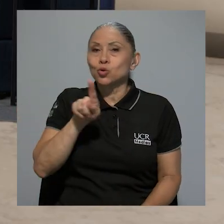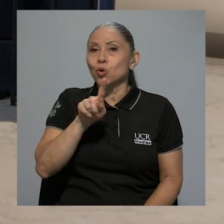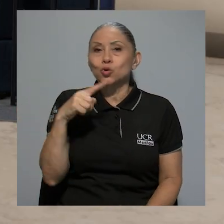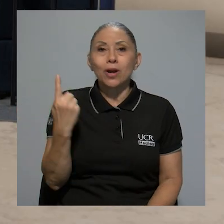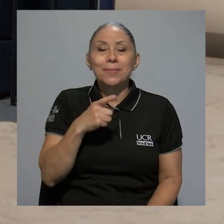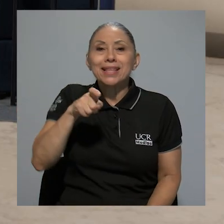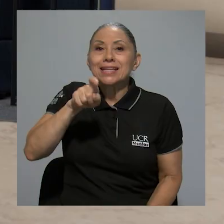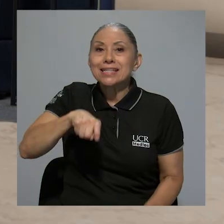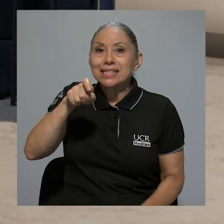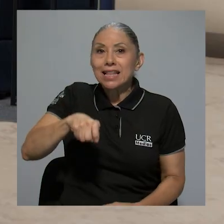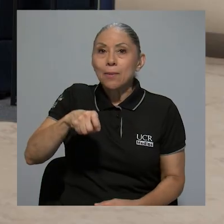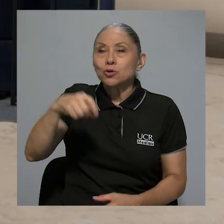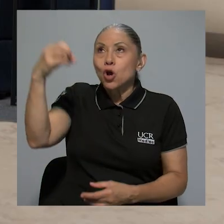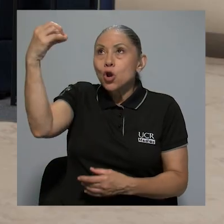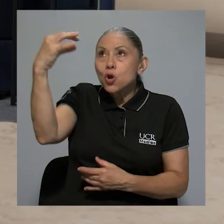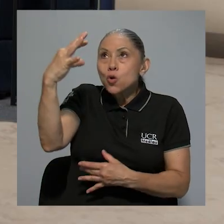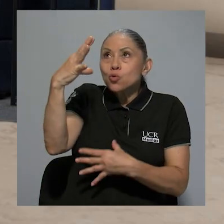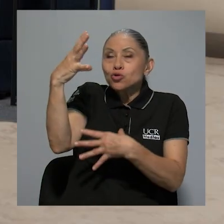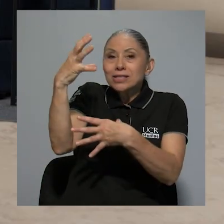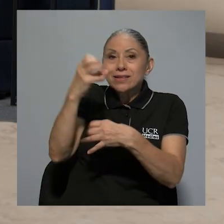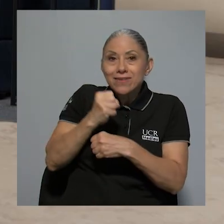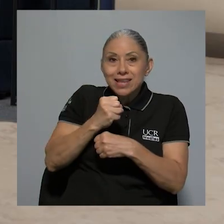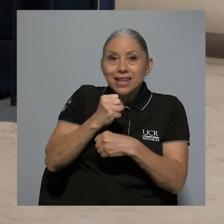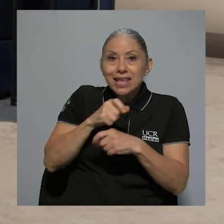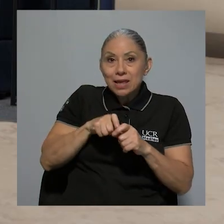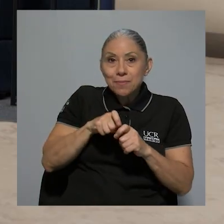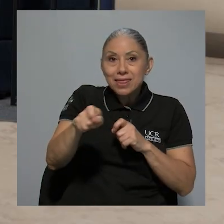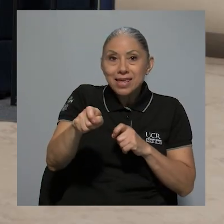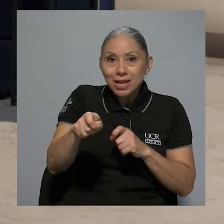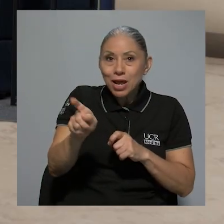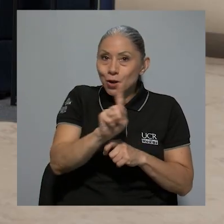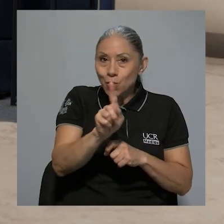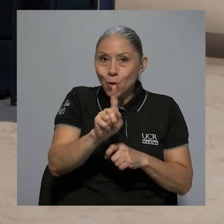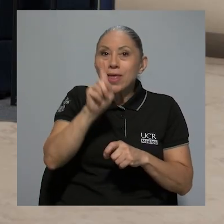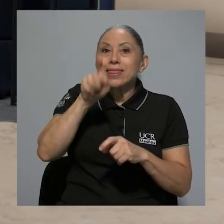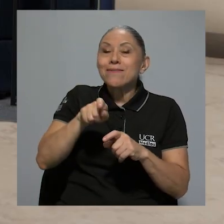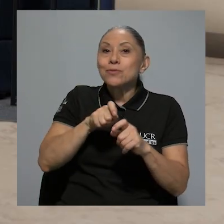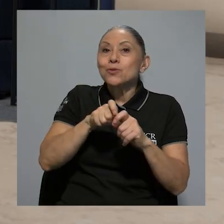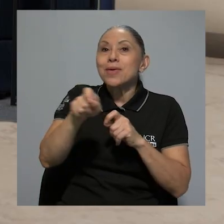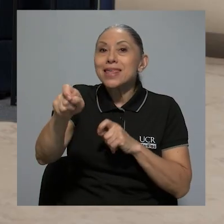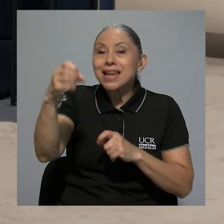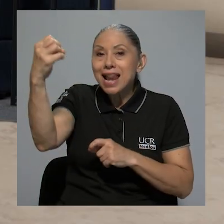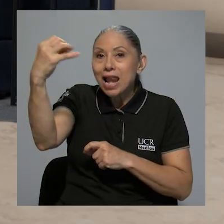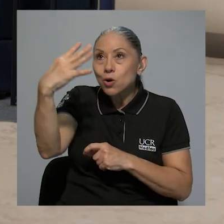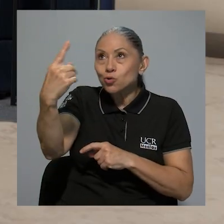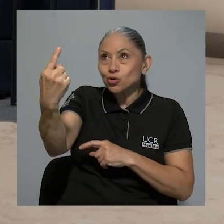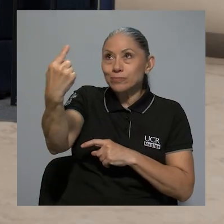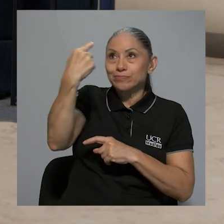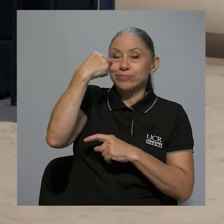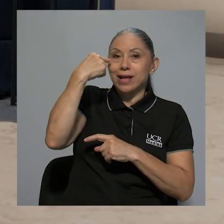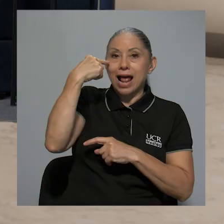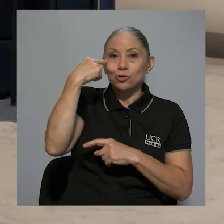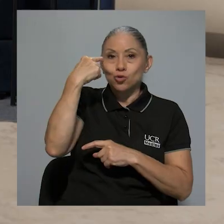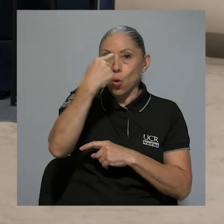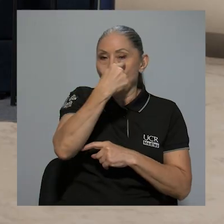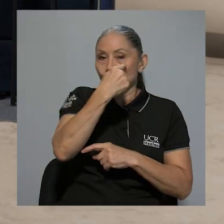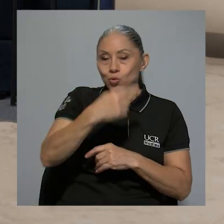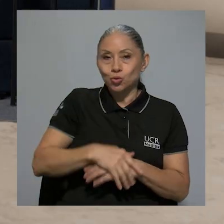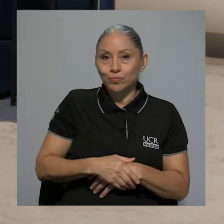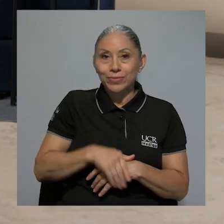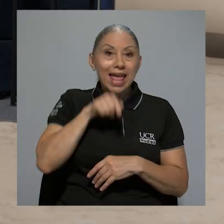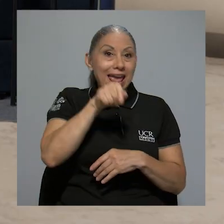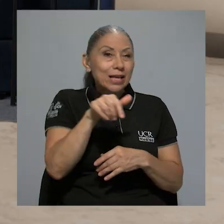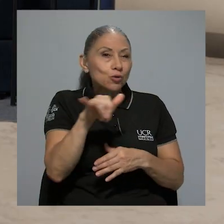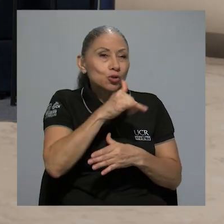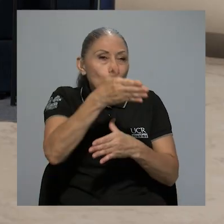es solo como recibir luz y medir el nivel de luz, sino medir la luz que está llegando a los ojos. Esto es como, podríamos